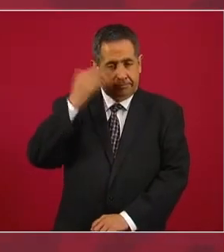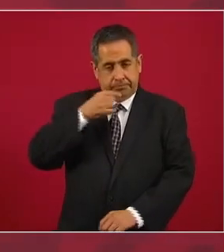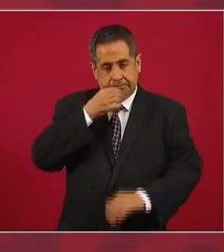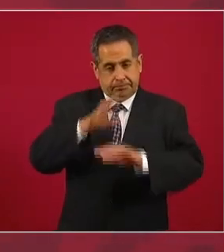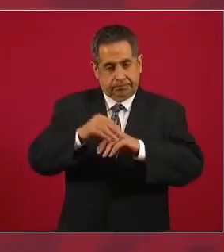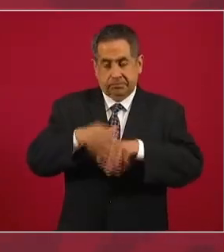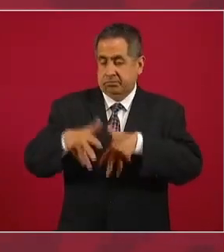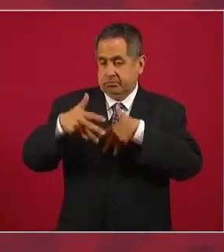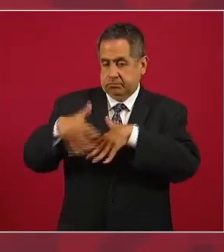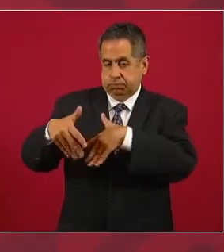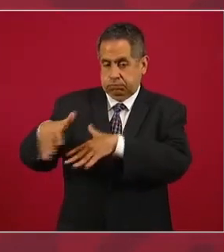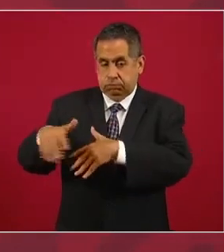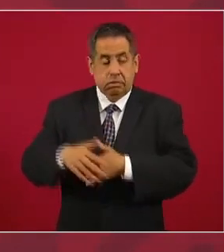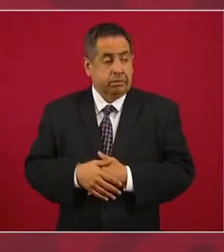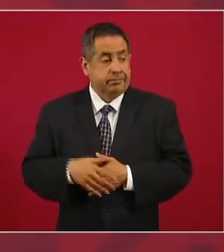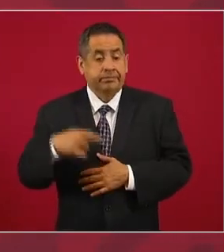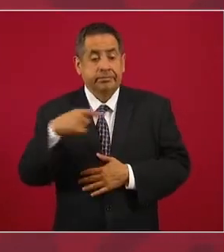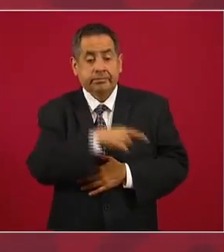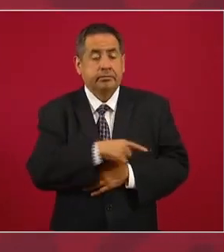Reforma nos contaban